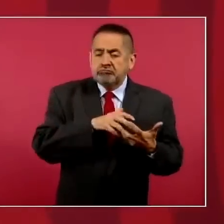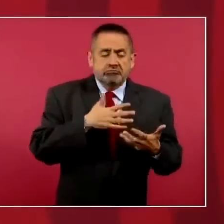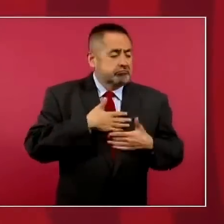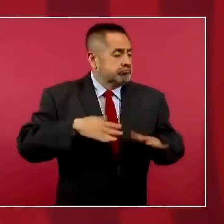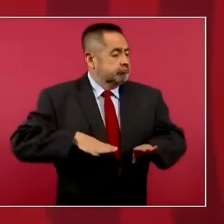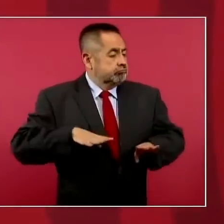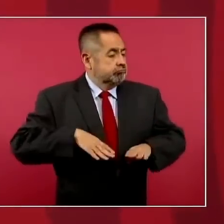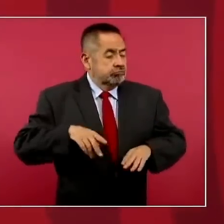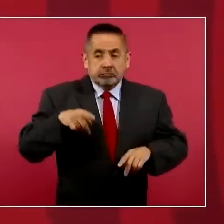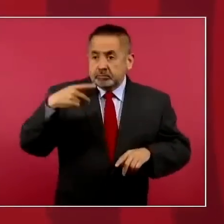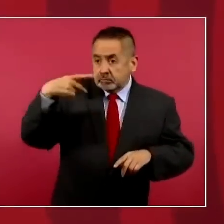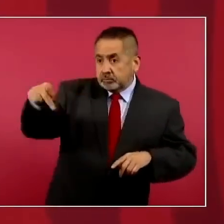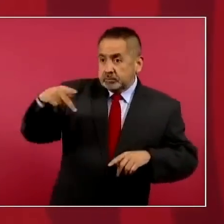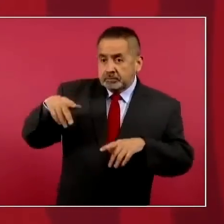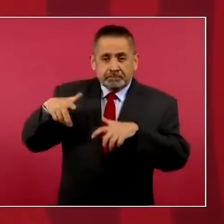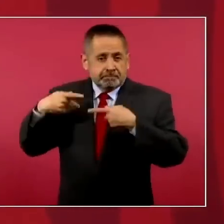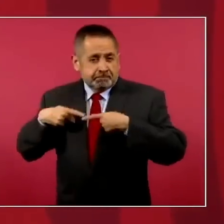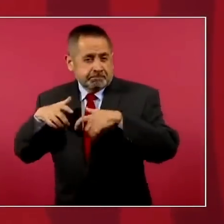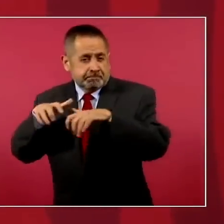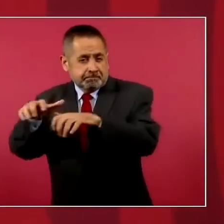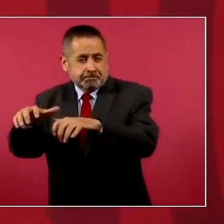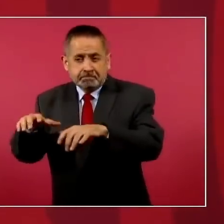interés del pueblo.